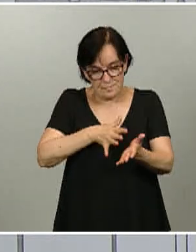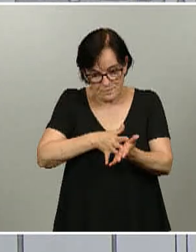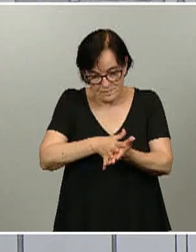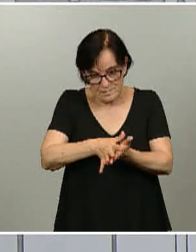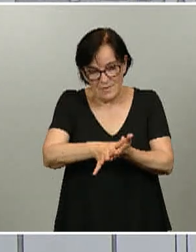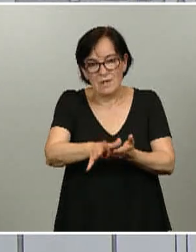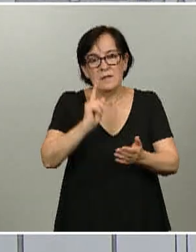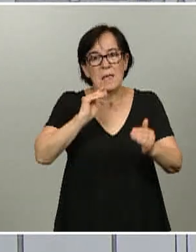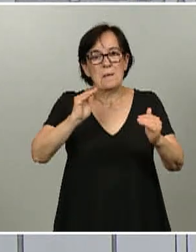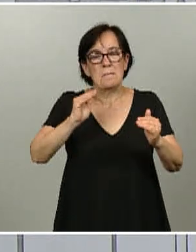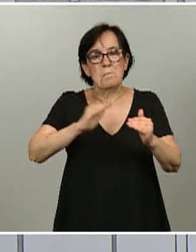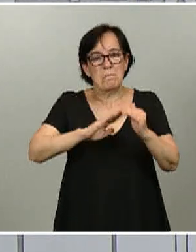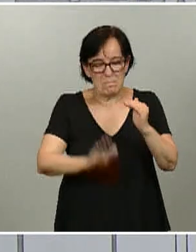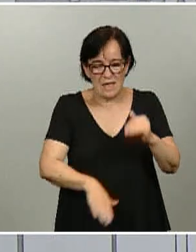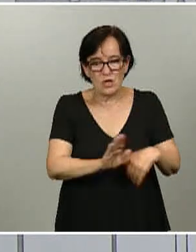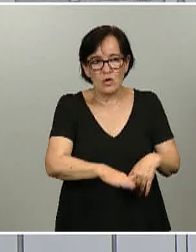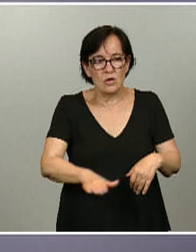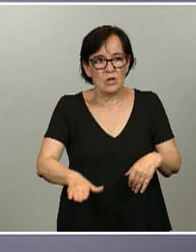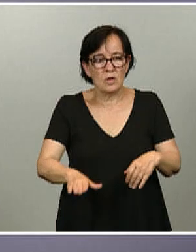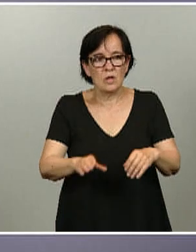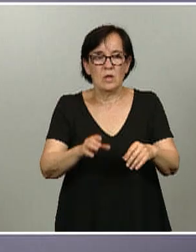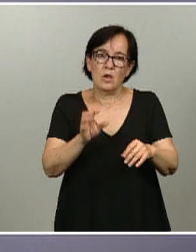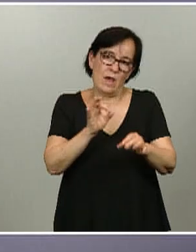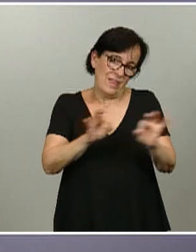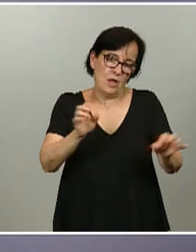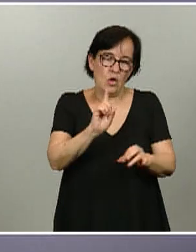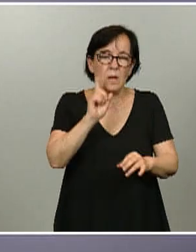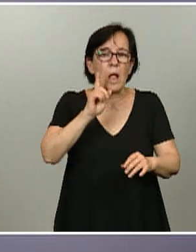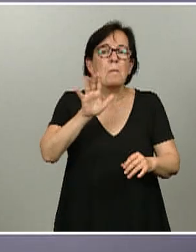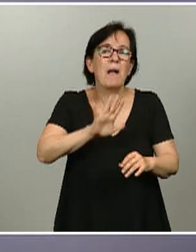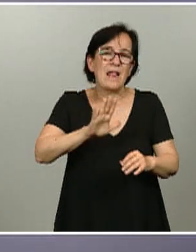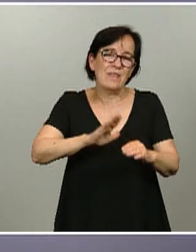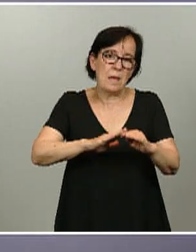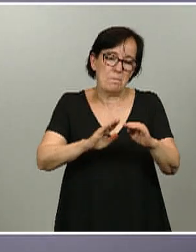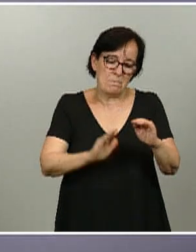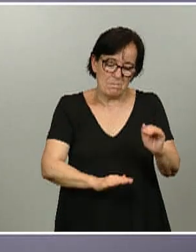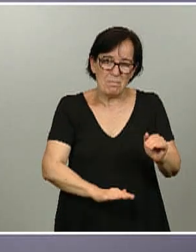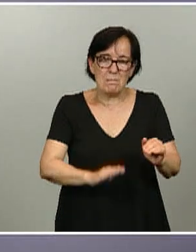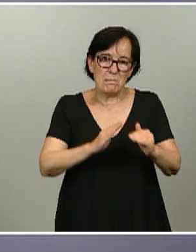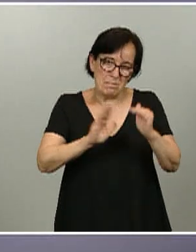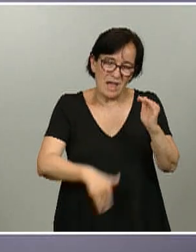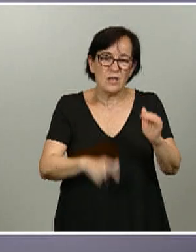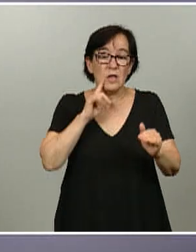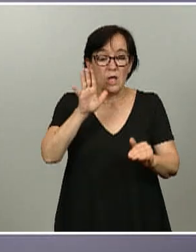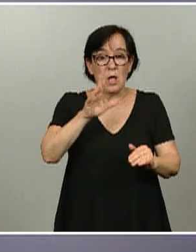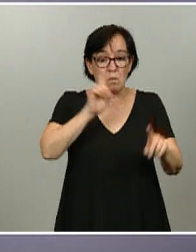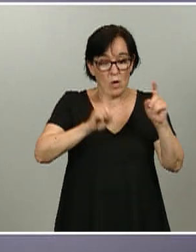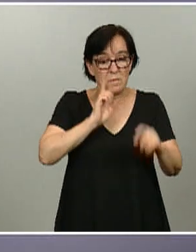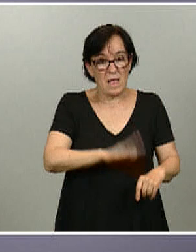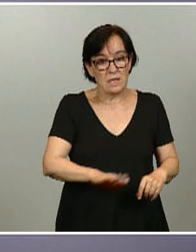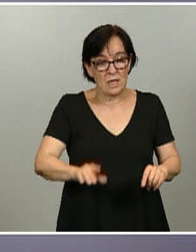niños, para nada cero, pero parece ser menor. El problema que tenemos con los niños es que, aunque también transmiten menos,